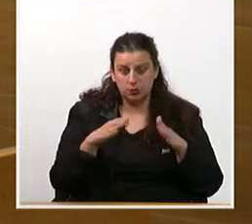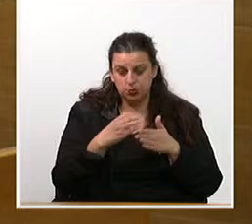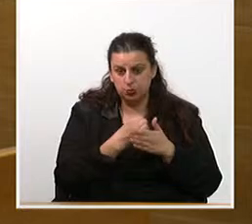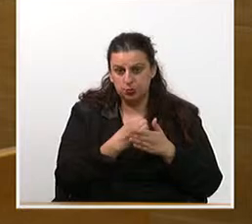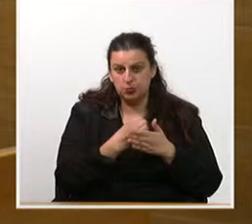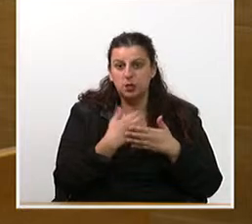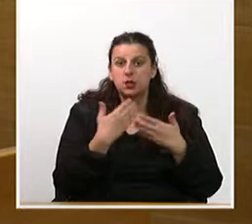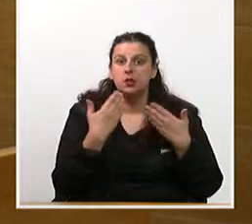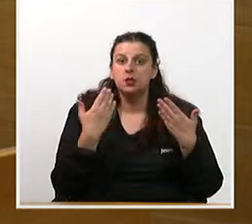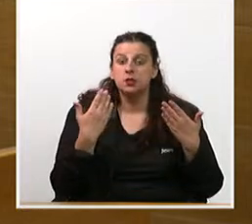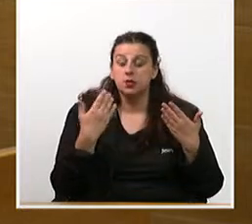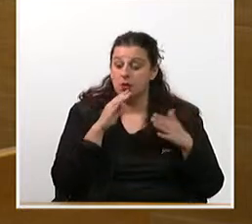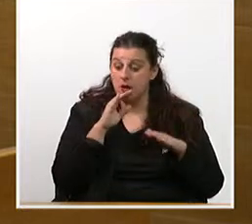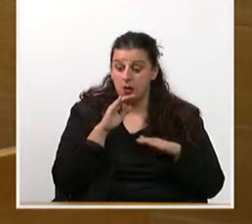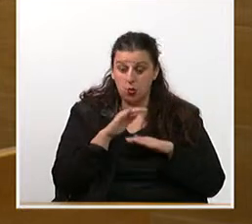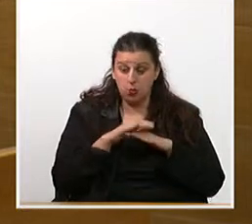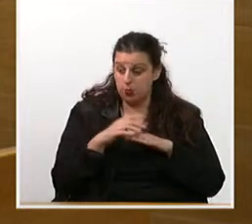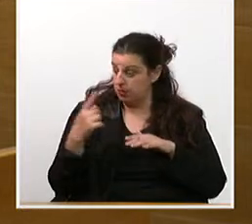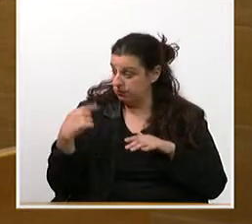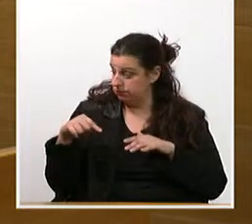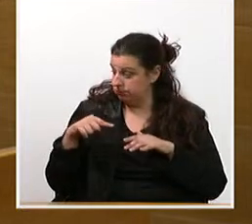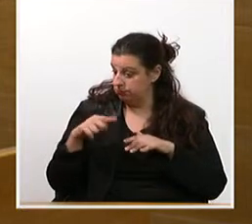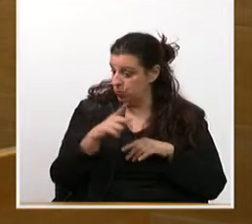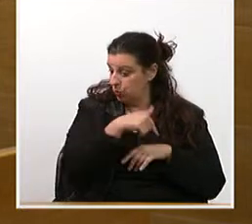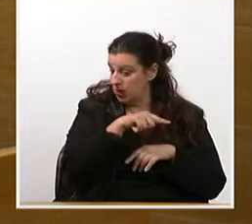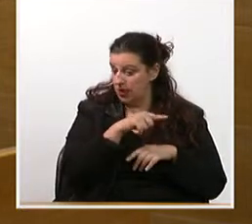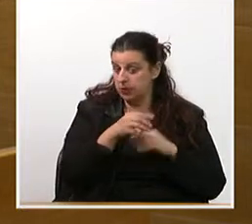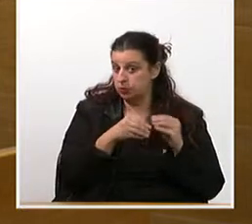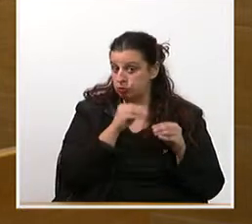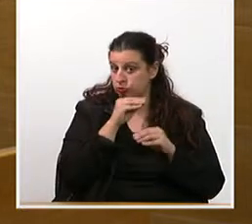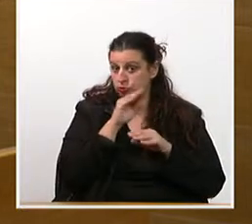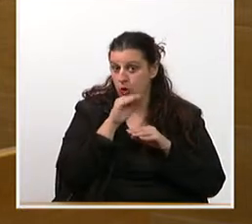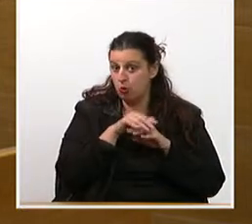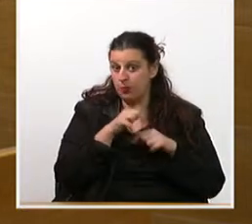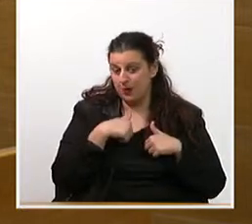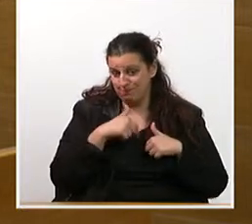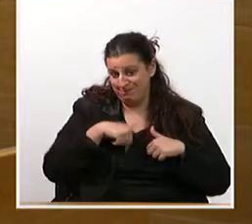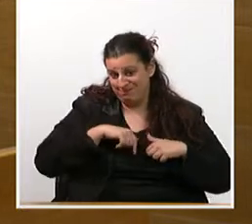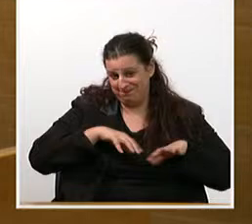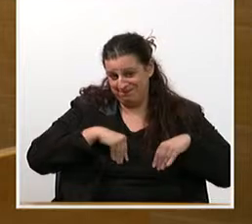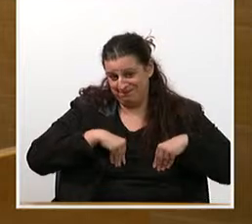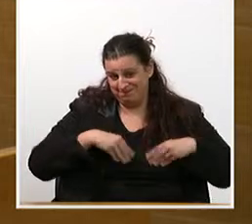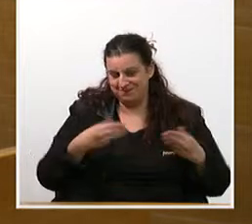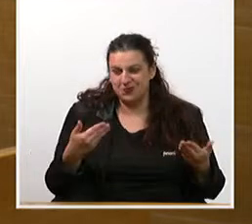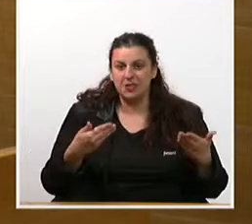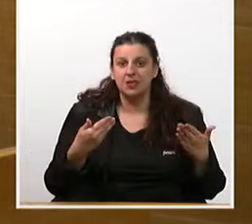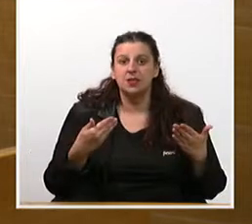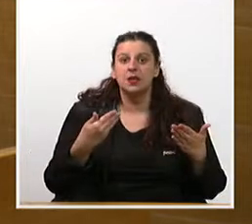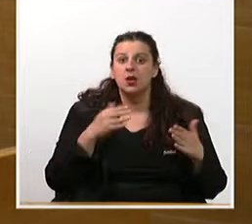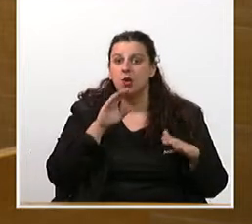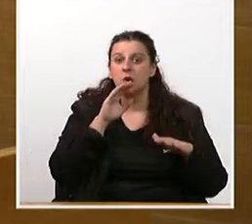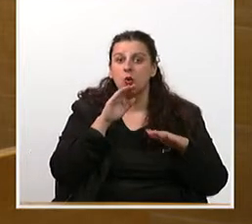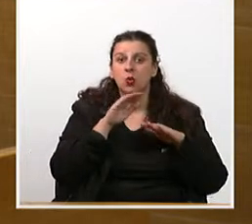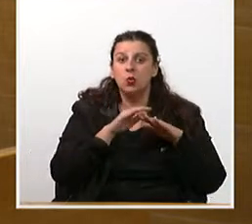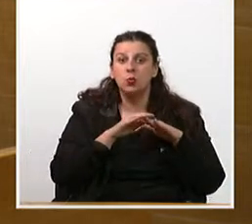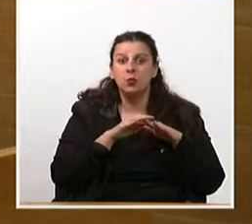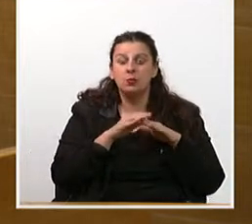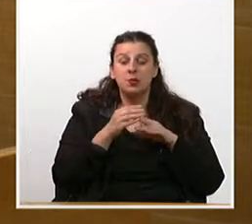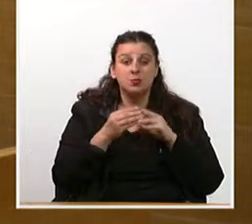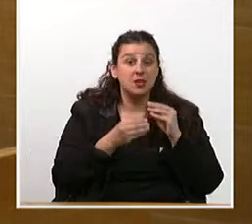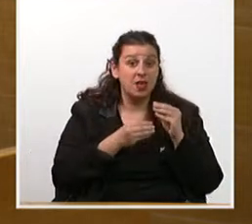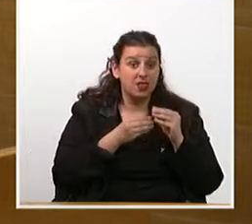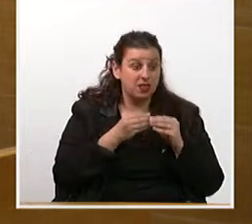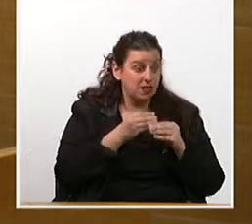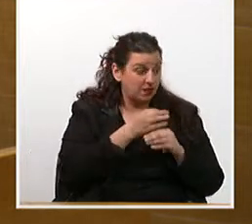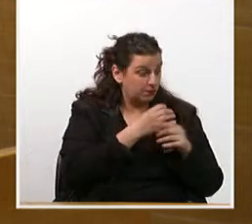vamos a tener que cumplir lo que ustedes no cumplieron lo que ustedes no cumplieron vamos a cumplir lo vamos a realizar lo que